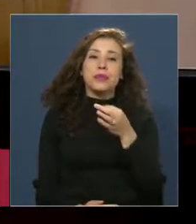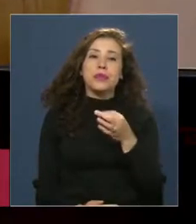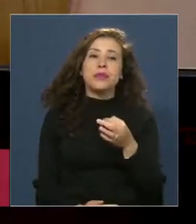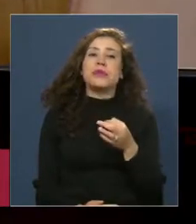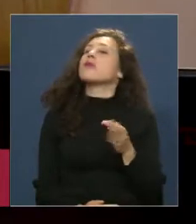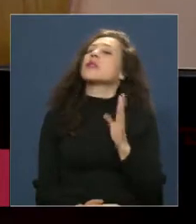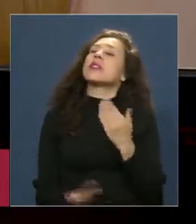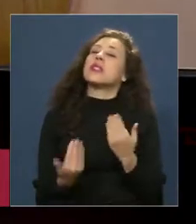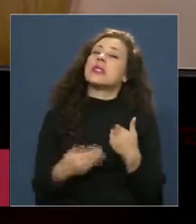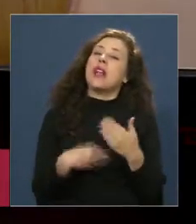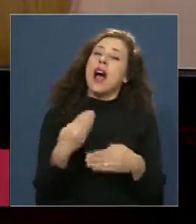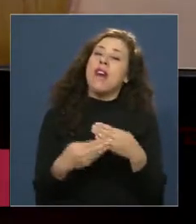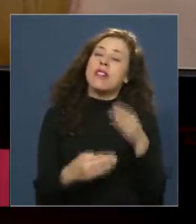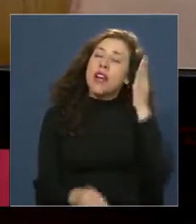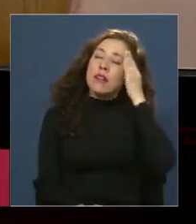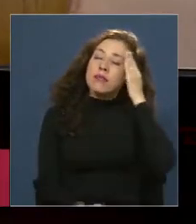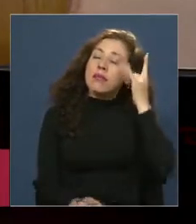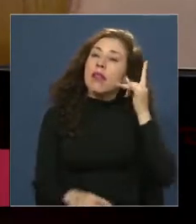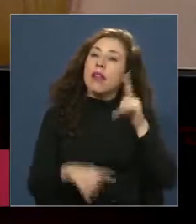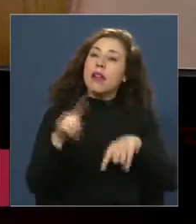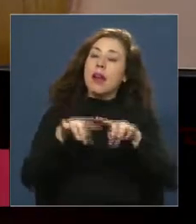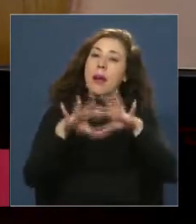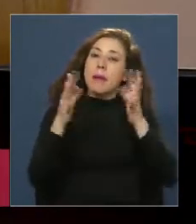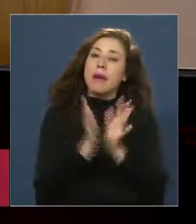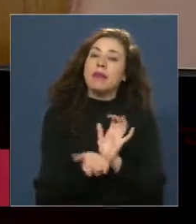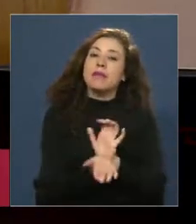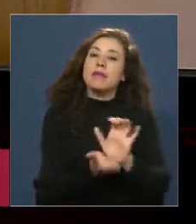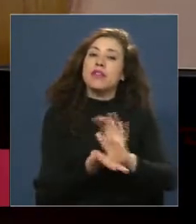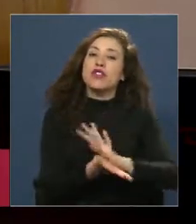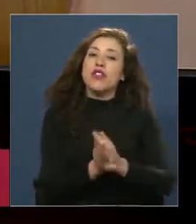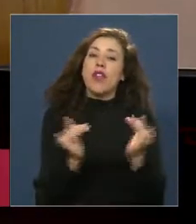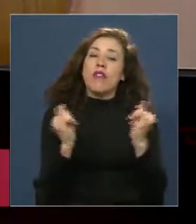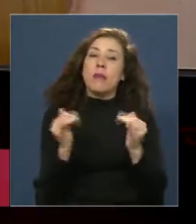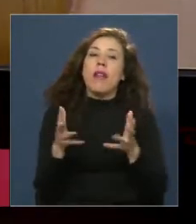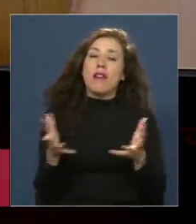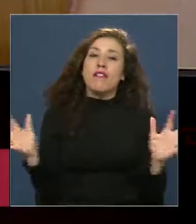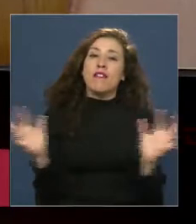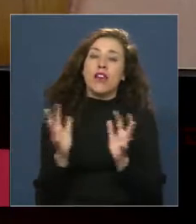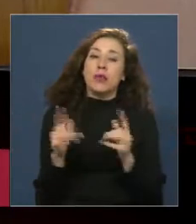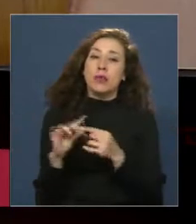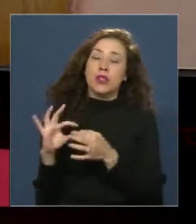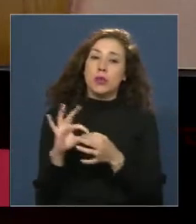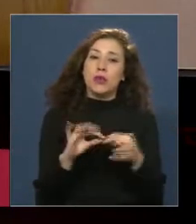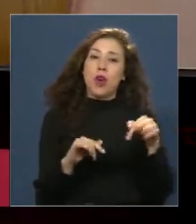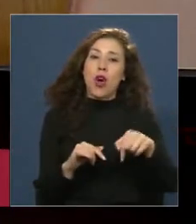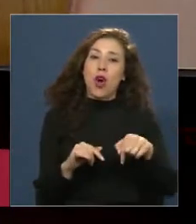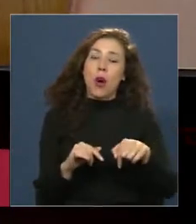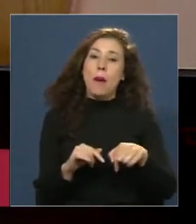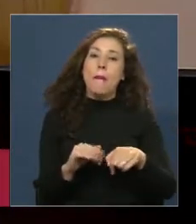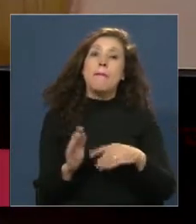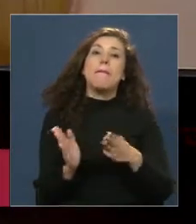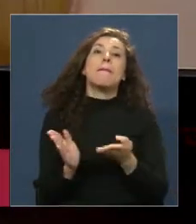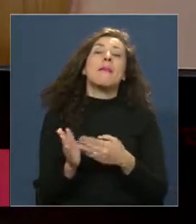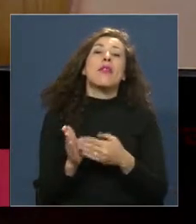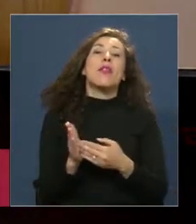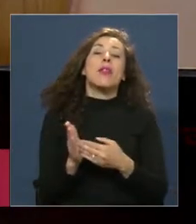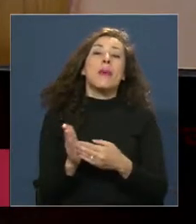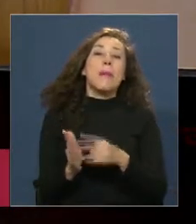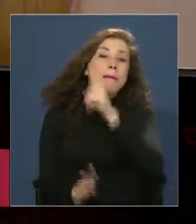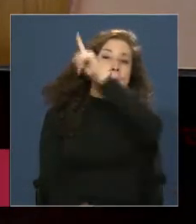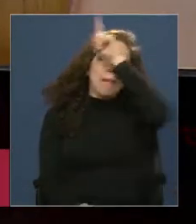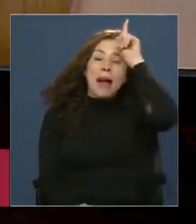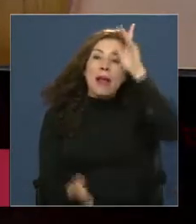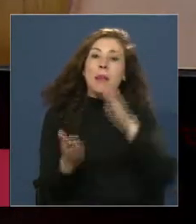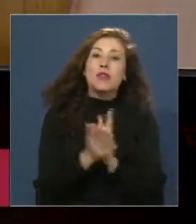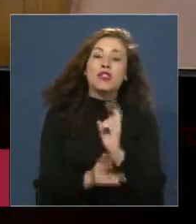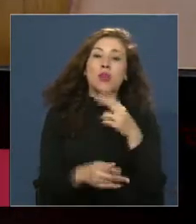necesario avanzar en una conciencia planetaria que repudió todo tipo de violencia y es por eso que hoy día en madrid' ha comenzado la segunda